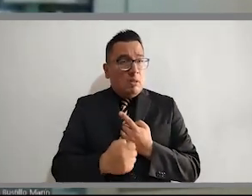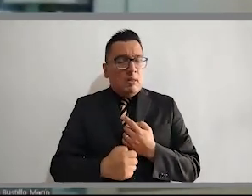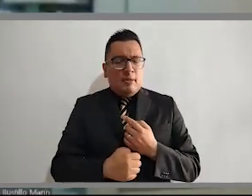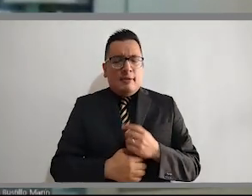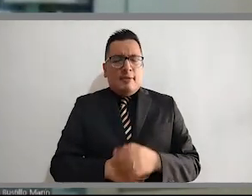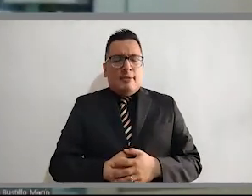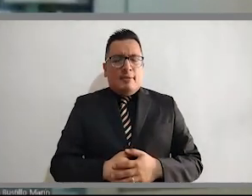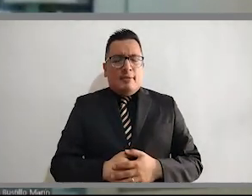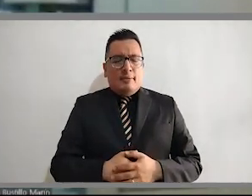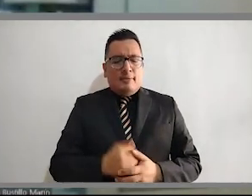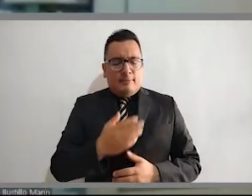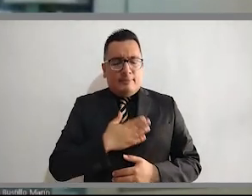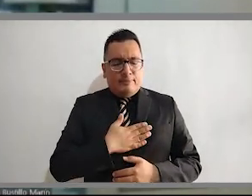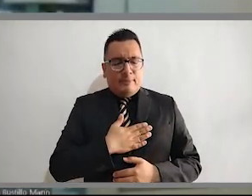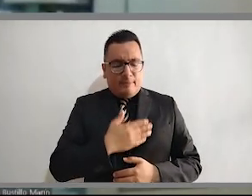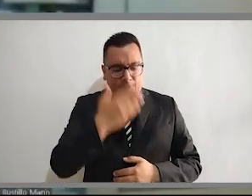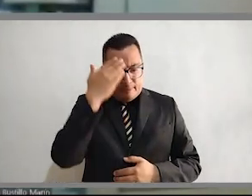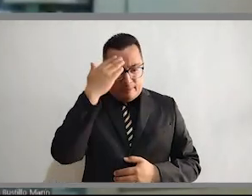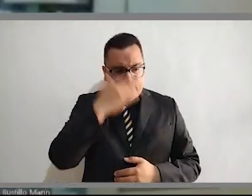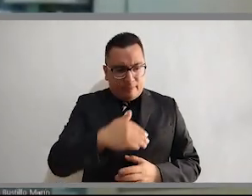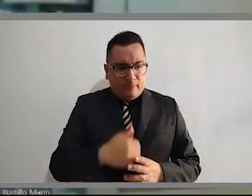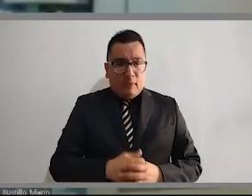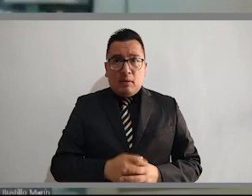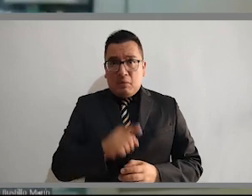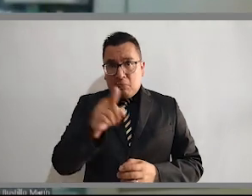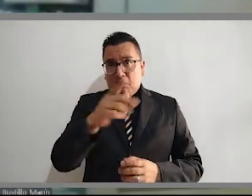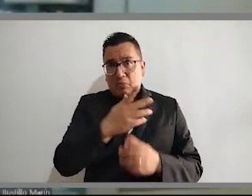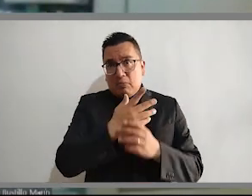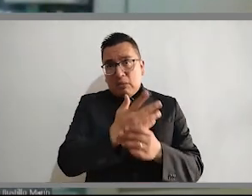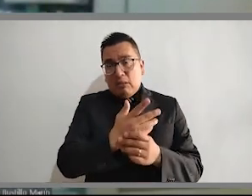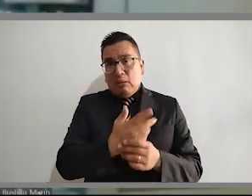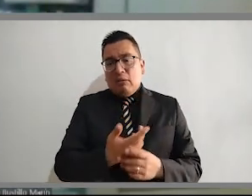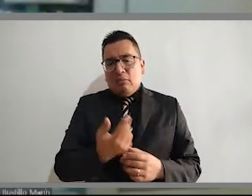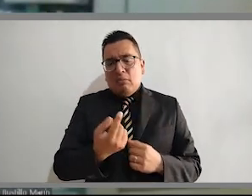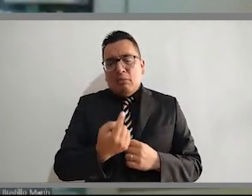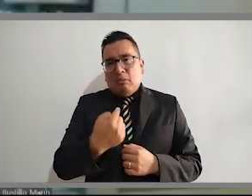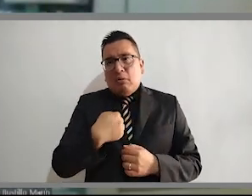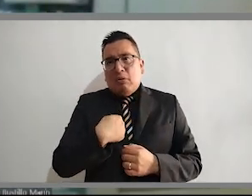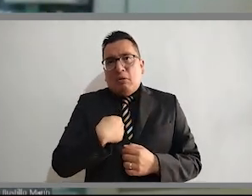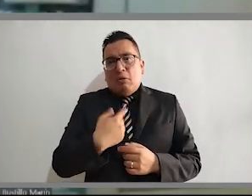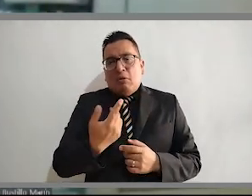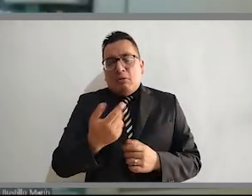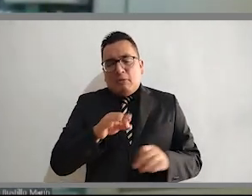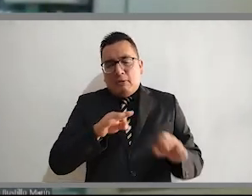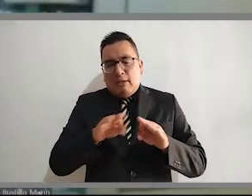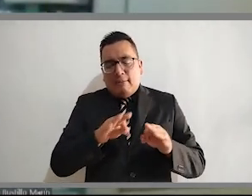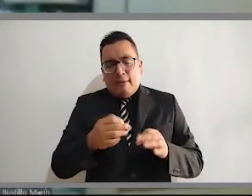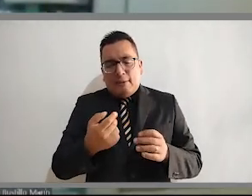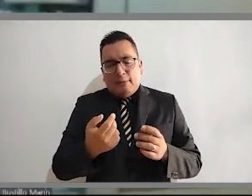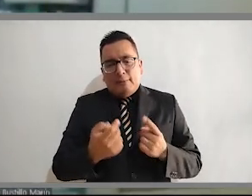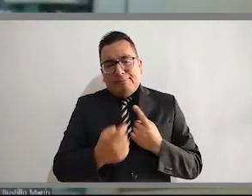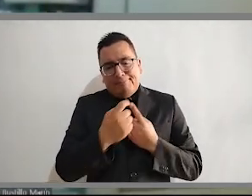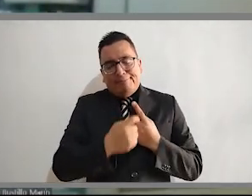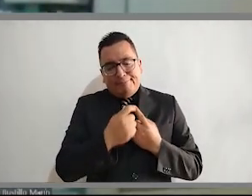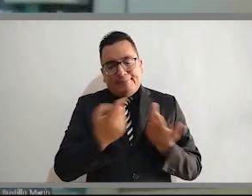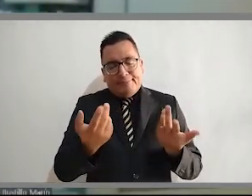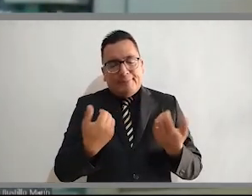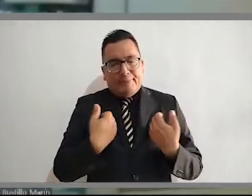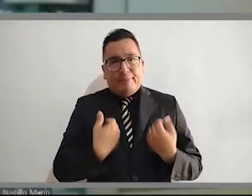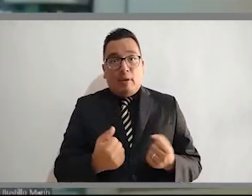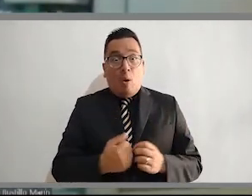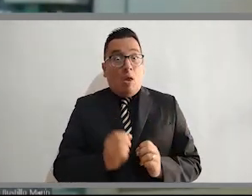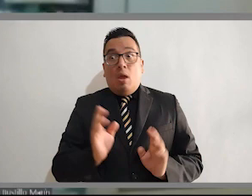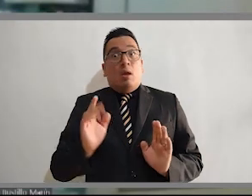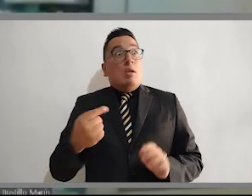ser también autoconciencia de que realmente lo que nos están diciendo es por el cargo y no por ser mujeres. Porque lo que